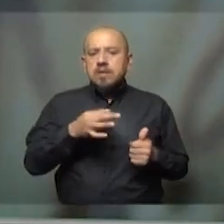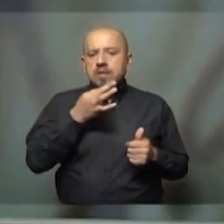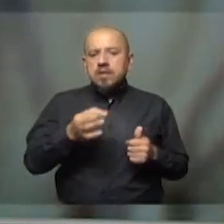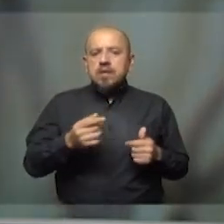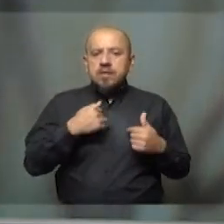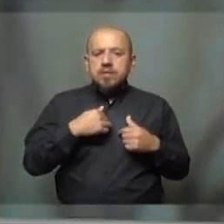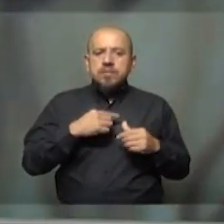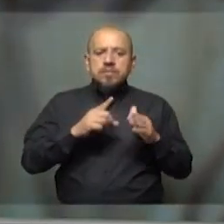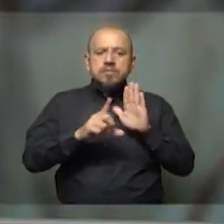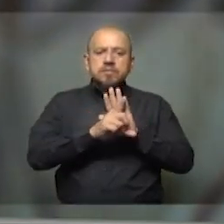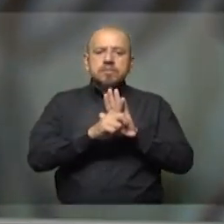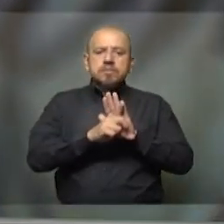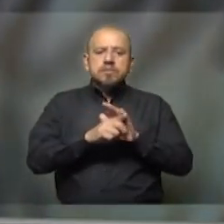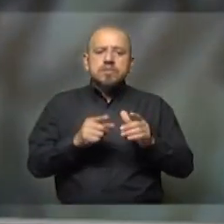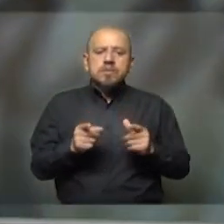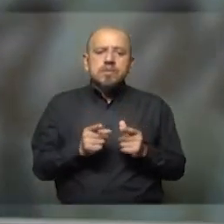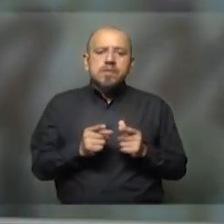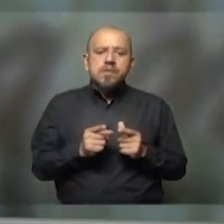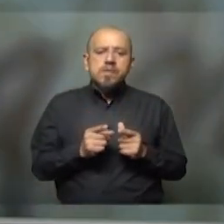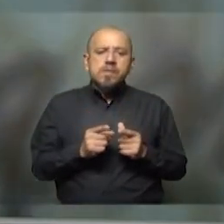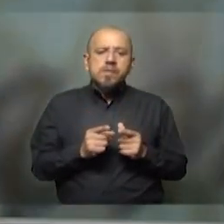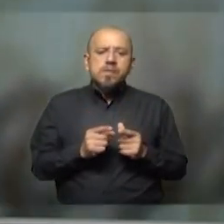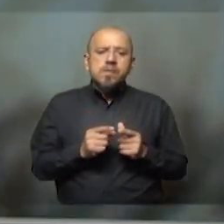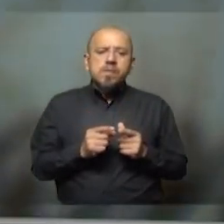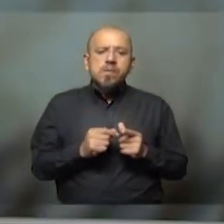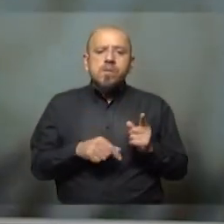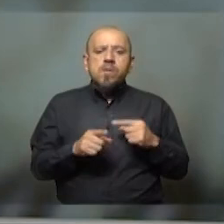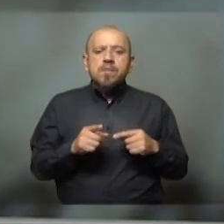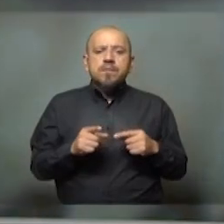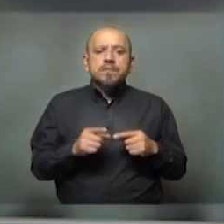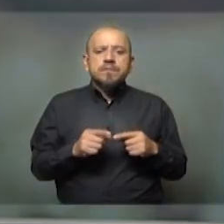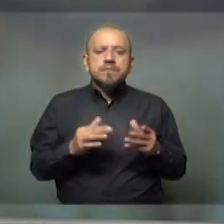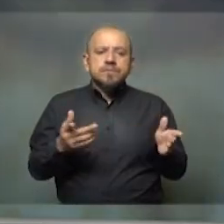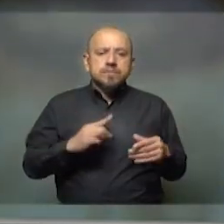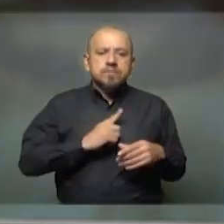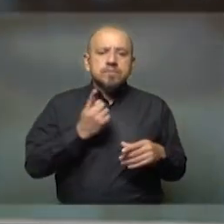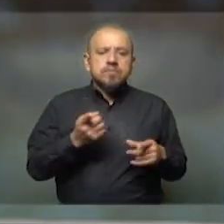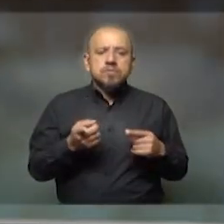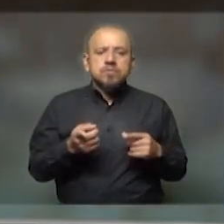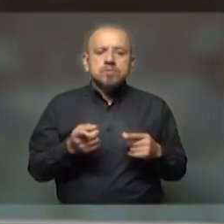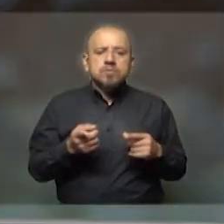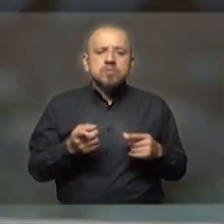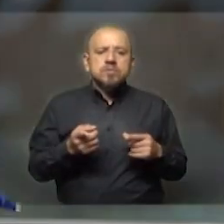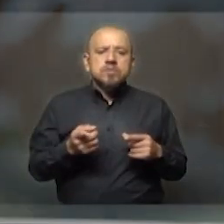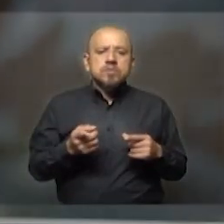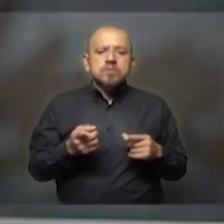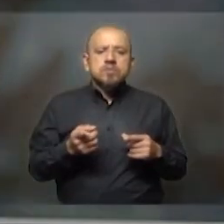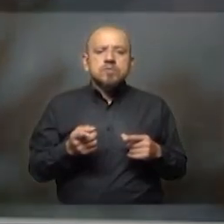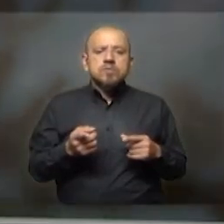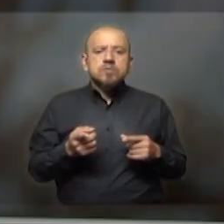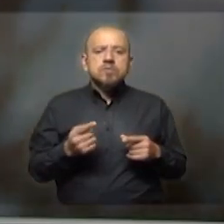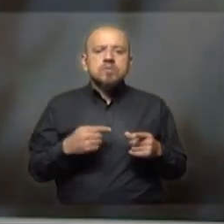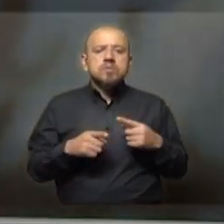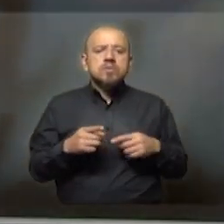Miley no que era algo como que había nada tomado para así como como un orgullo muy grande Cómo